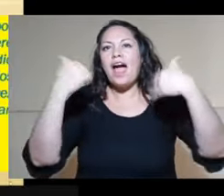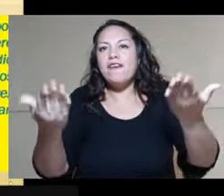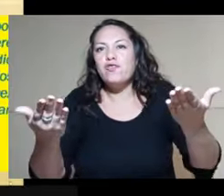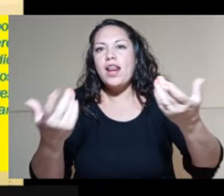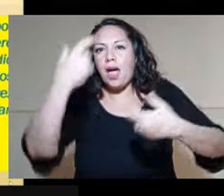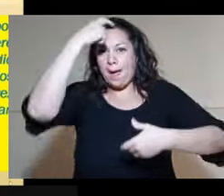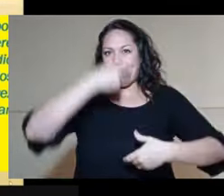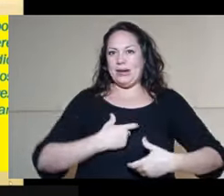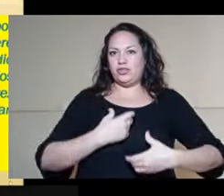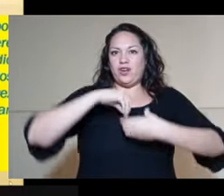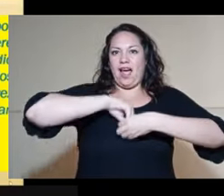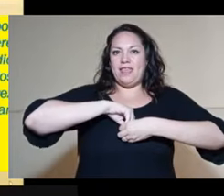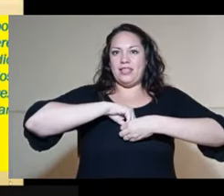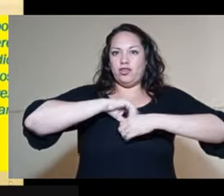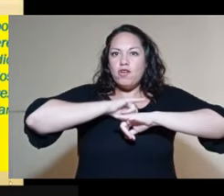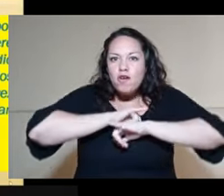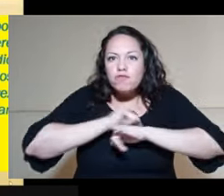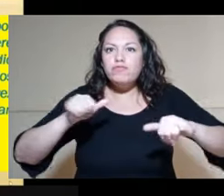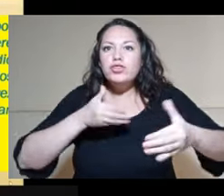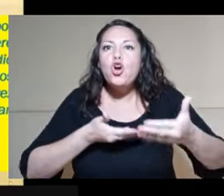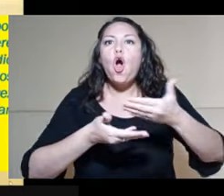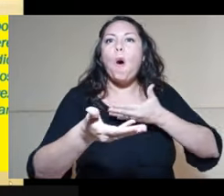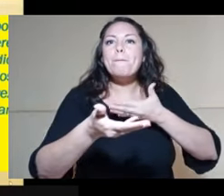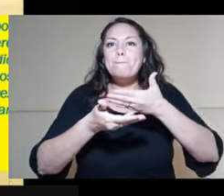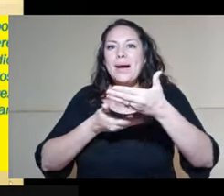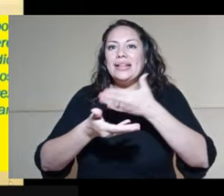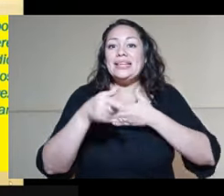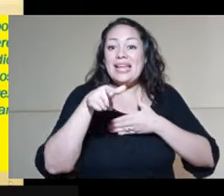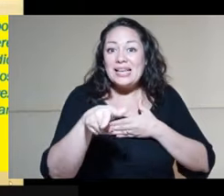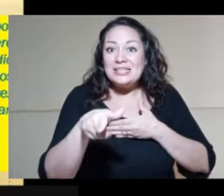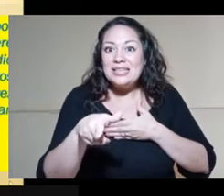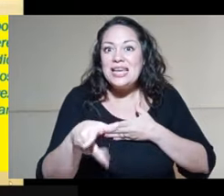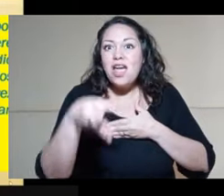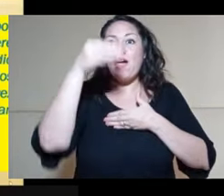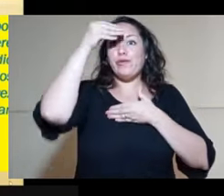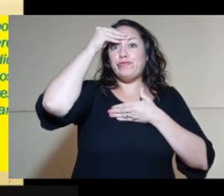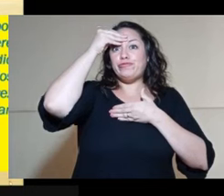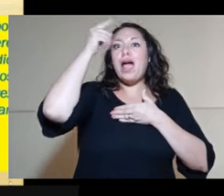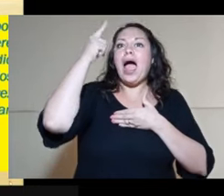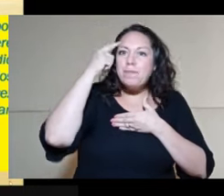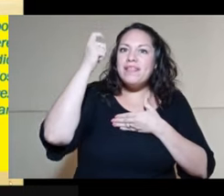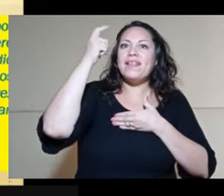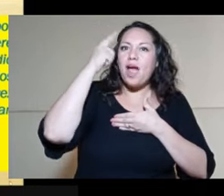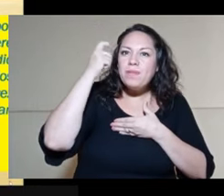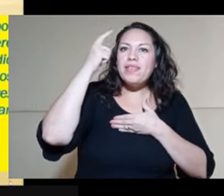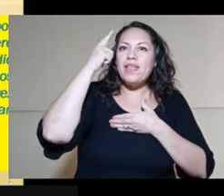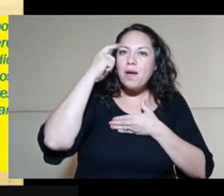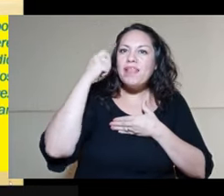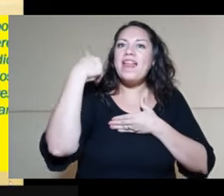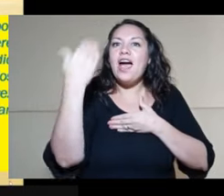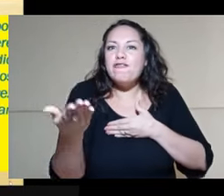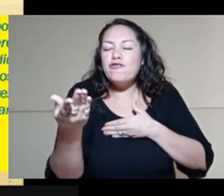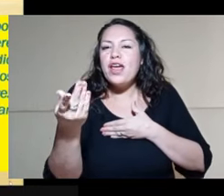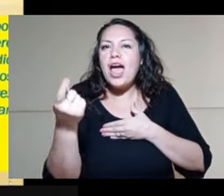de información entre el medio ambiente y el ser humano. Y de esa manera adquirimos conocimientos de todo lo que está pasando en el